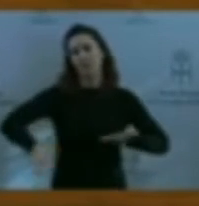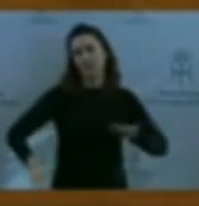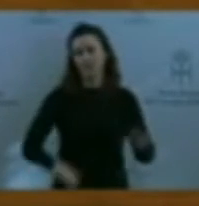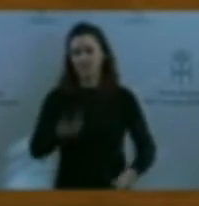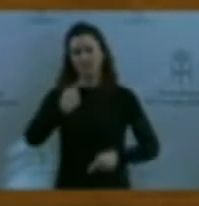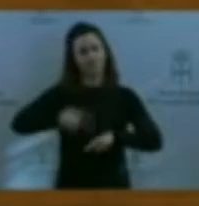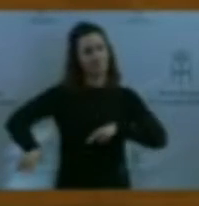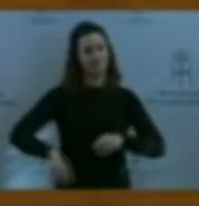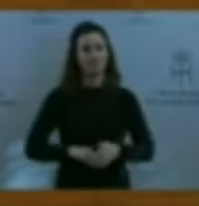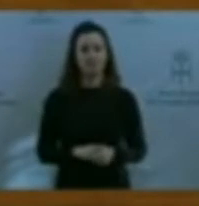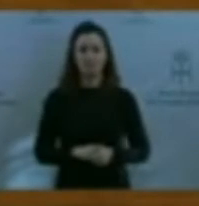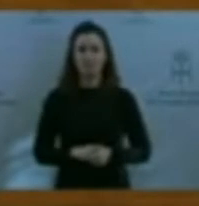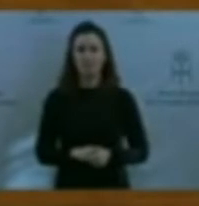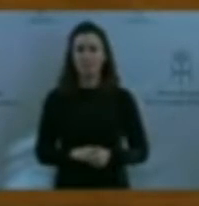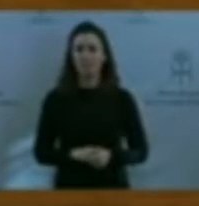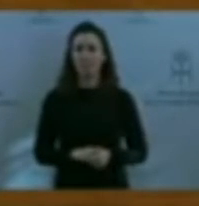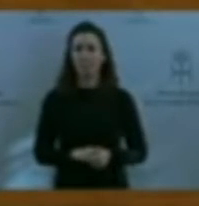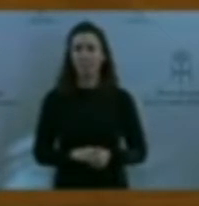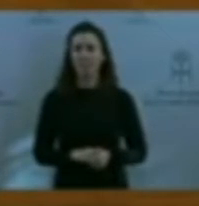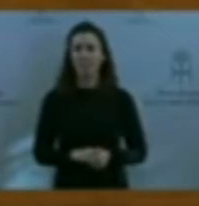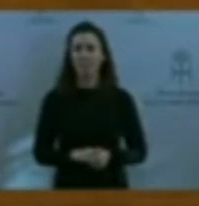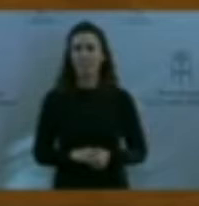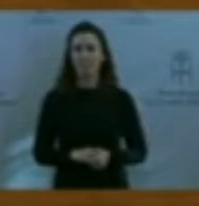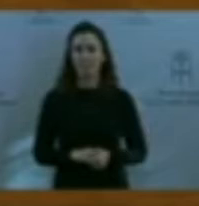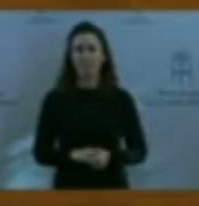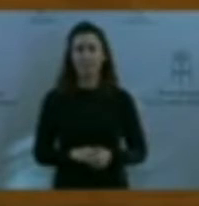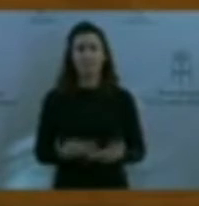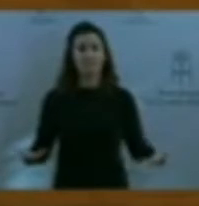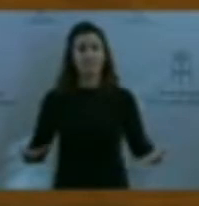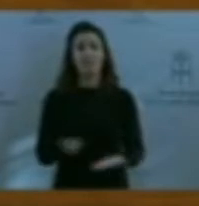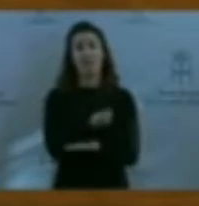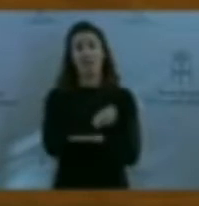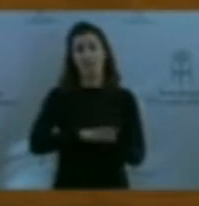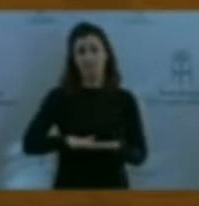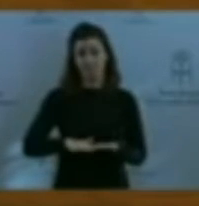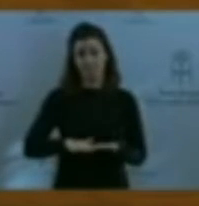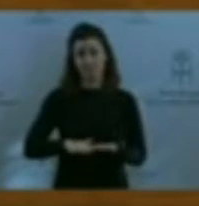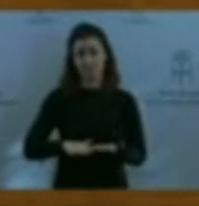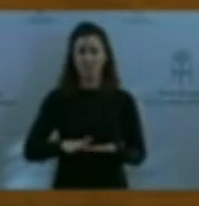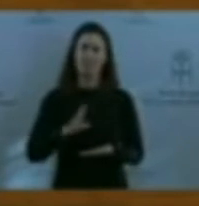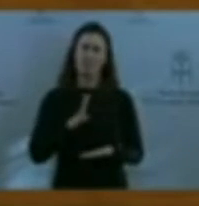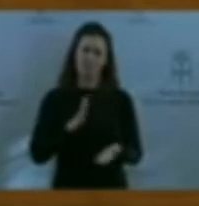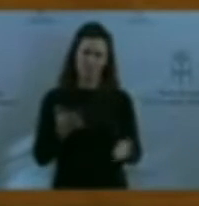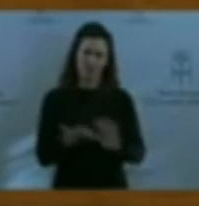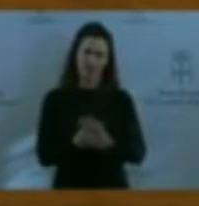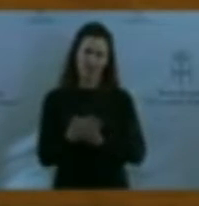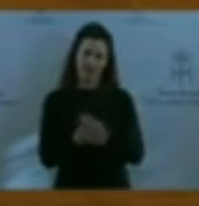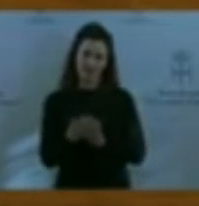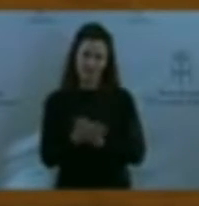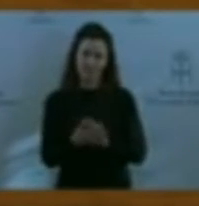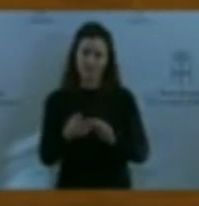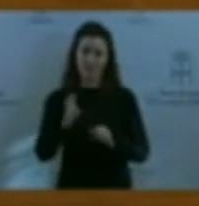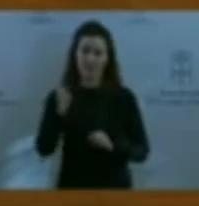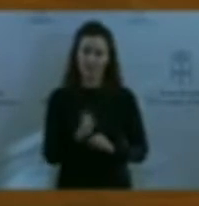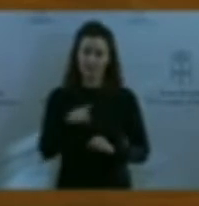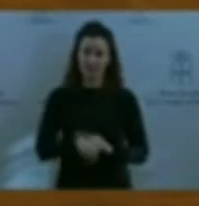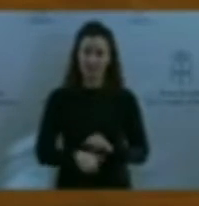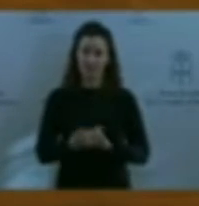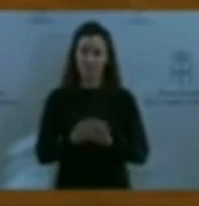La garantía, y ahora ya vamos a hablar de lo que hemos venido a hablar aquí, la garantía lo que aporta es